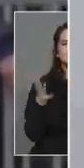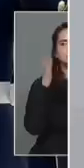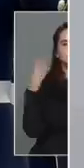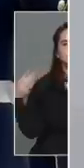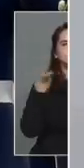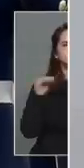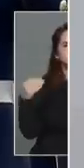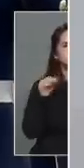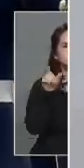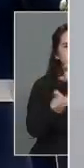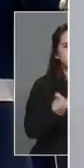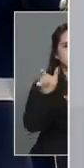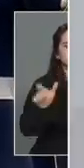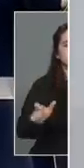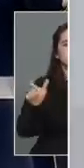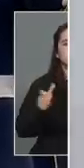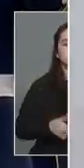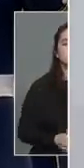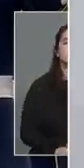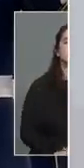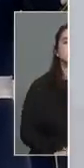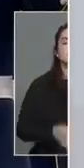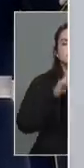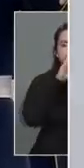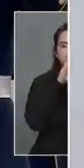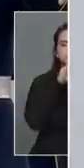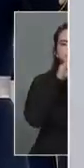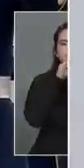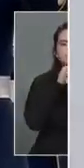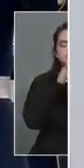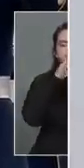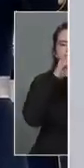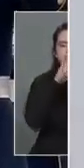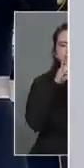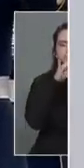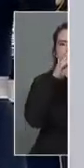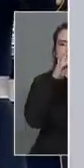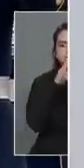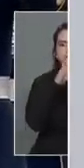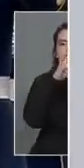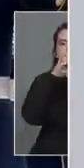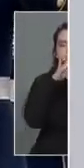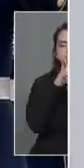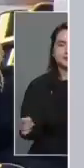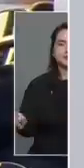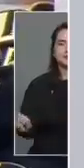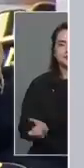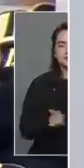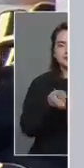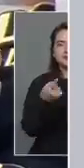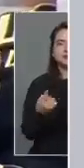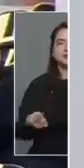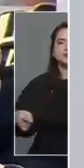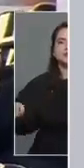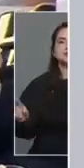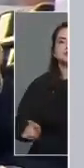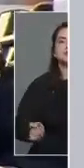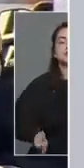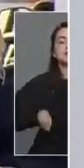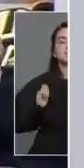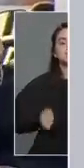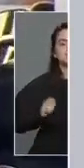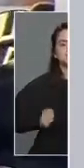las reuniones en ese sentido van a ser fructíferas y van a rendir frutos para nuestro país. Y en materia de TPP,